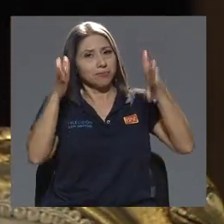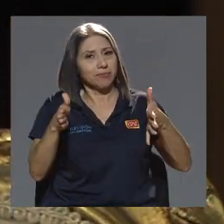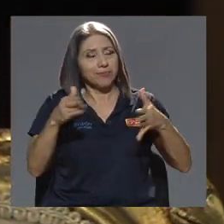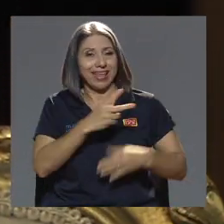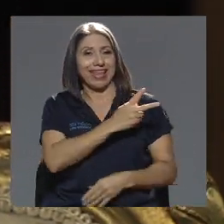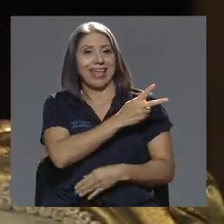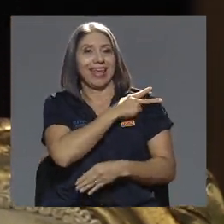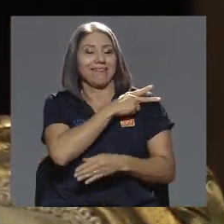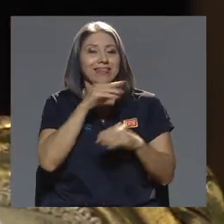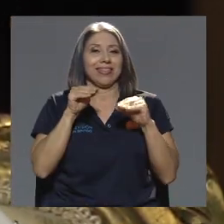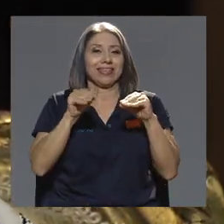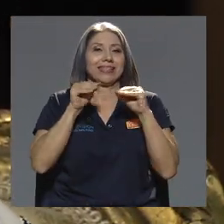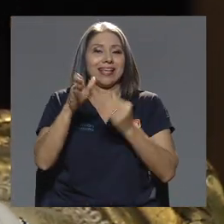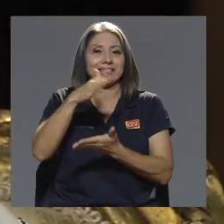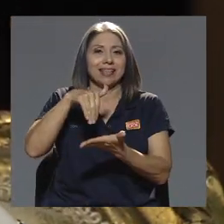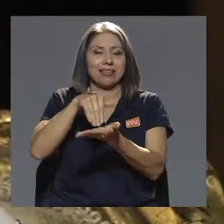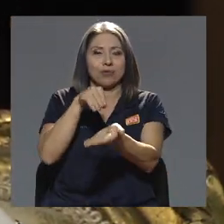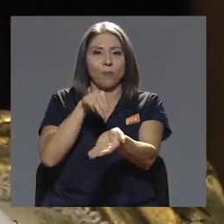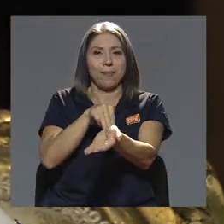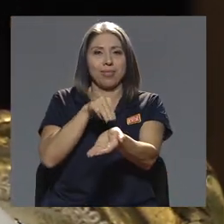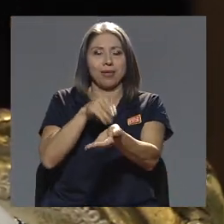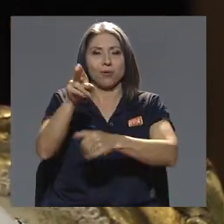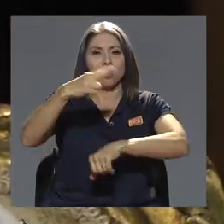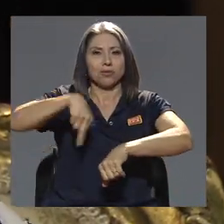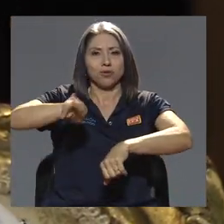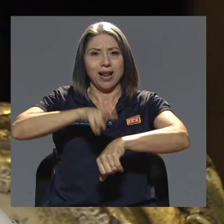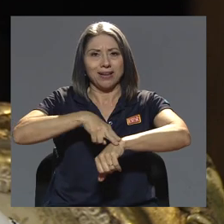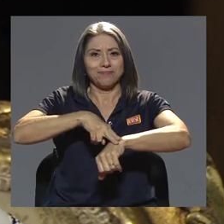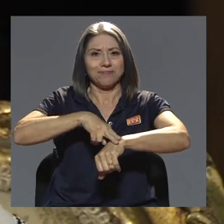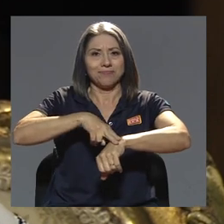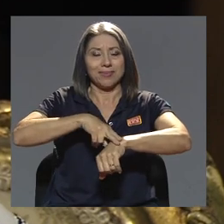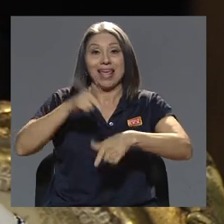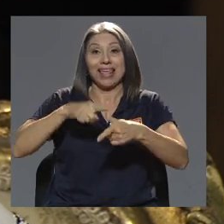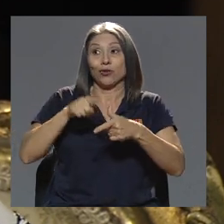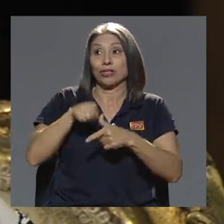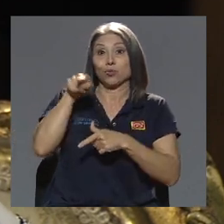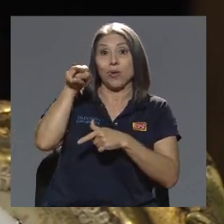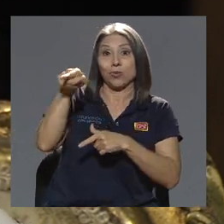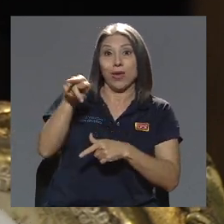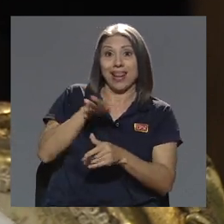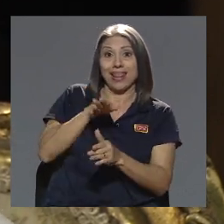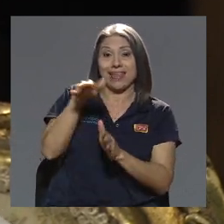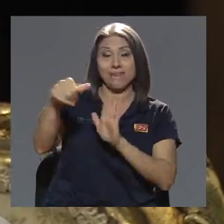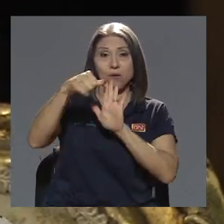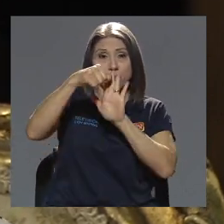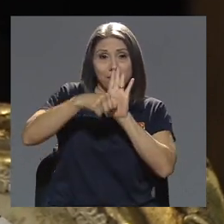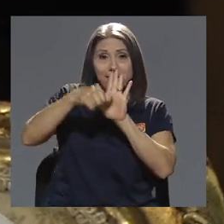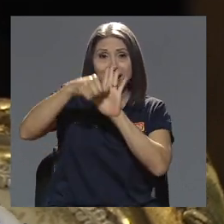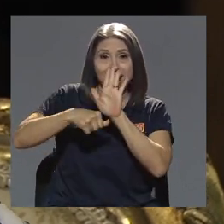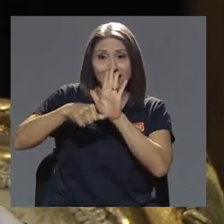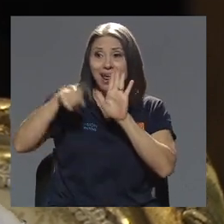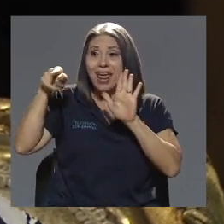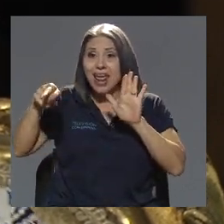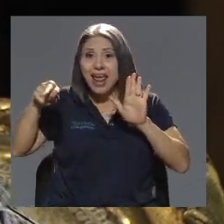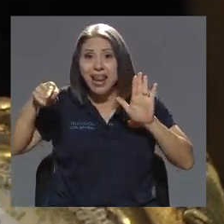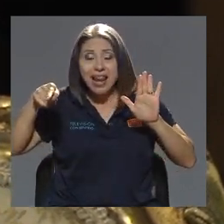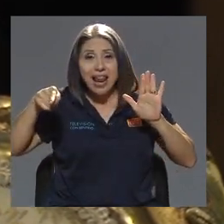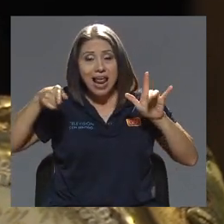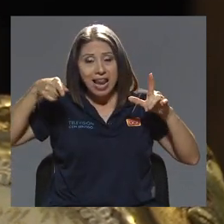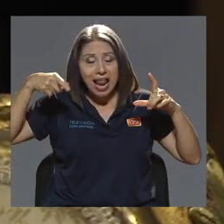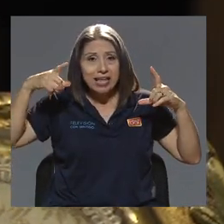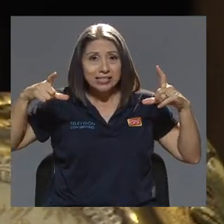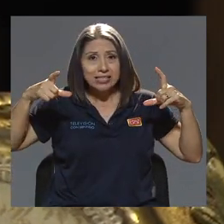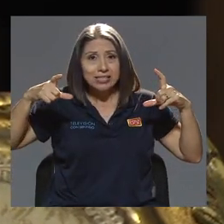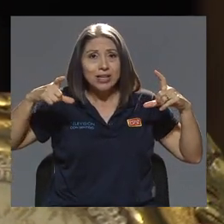enseñanza del Centro Médico Nacional. Entonces él, esas operaciones, las filmaba. En aquellas